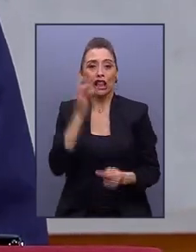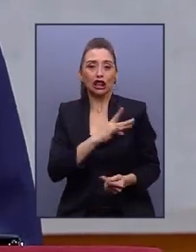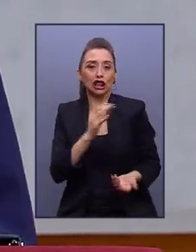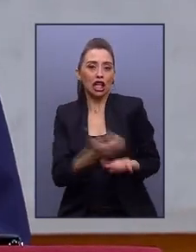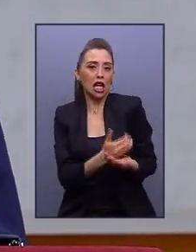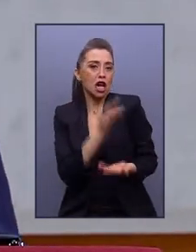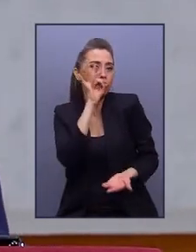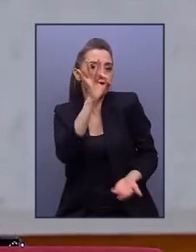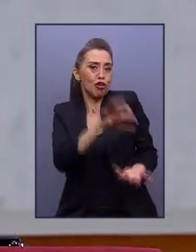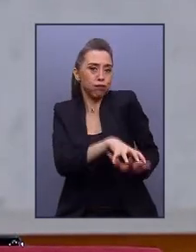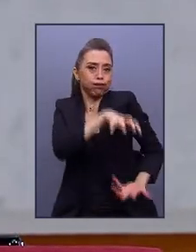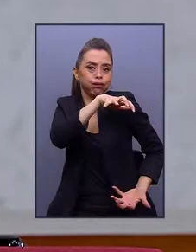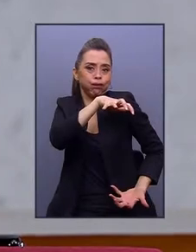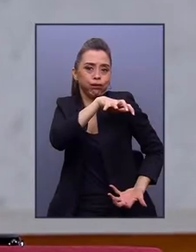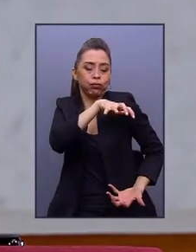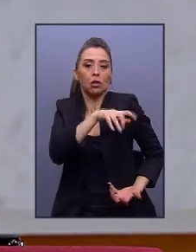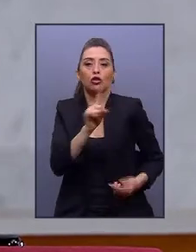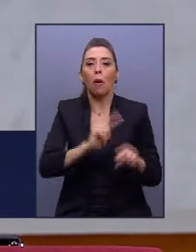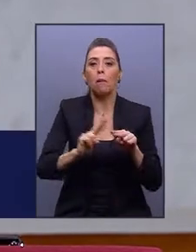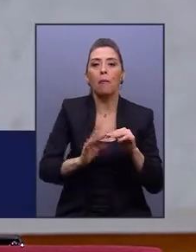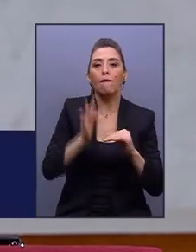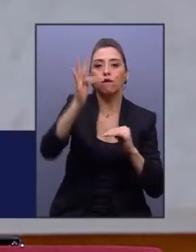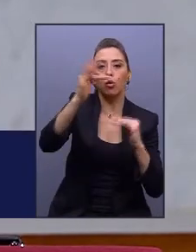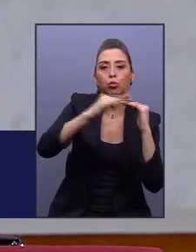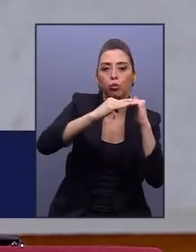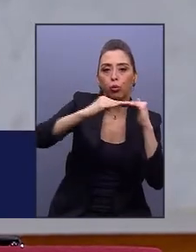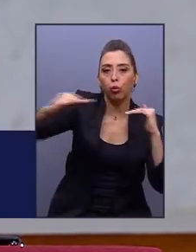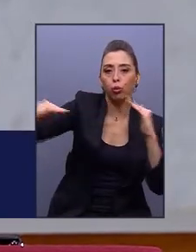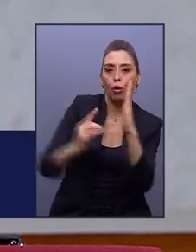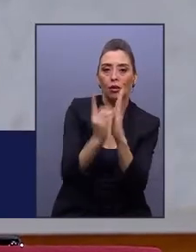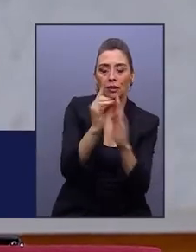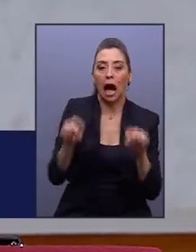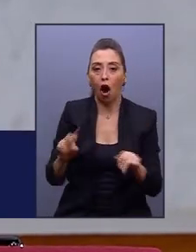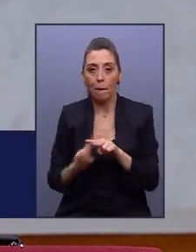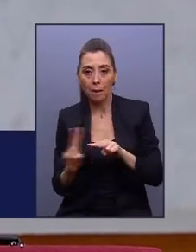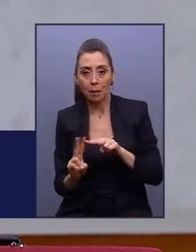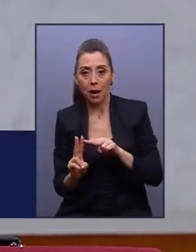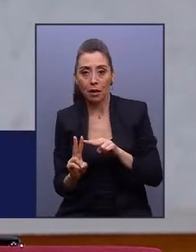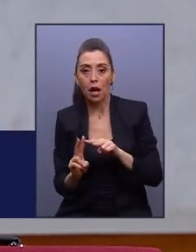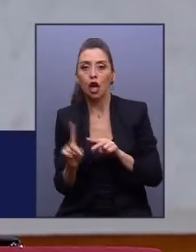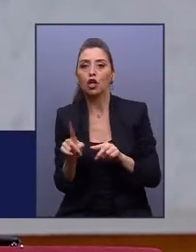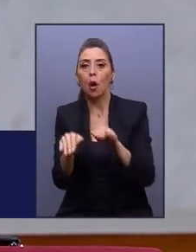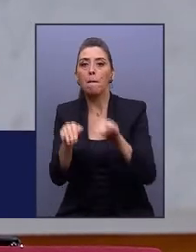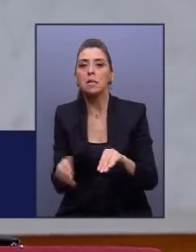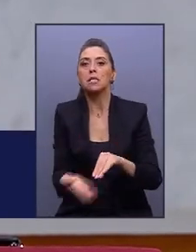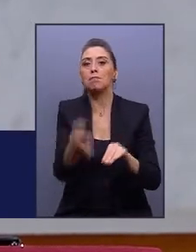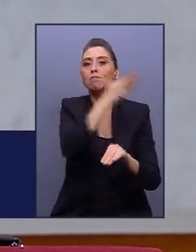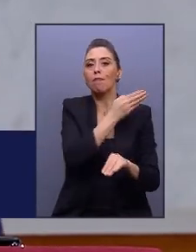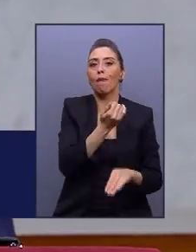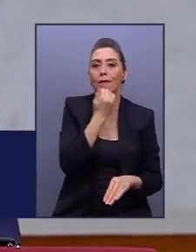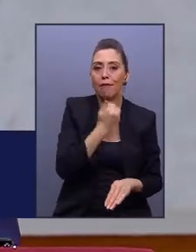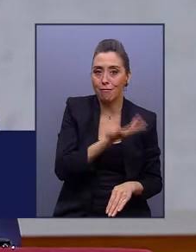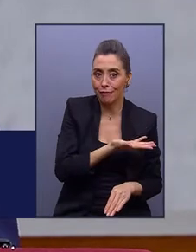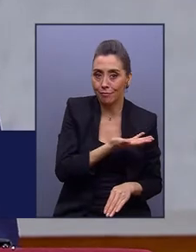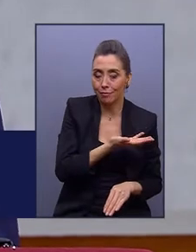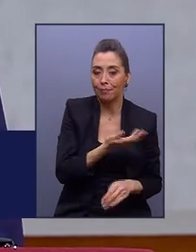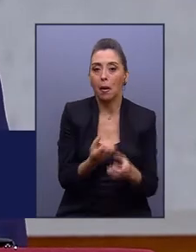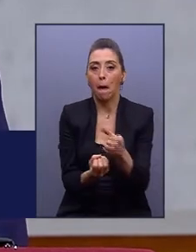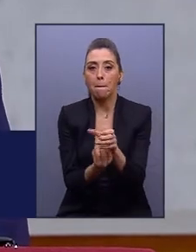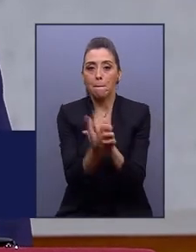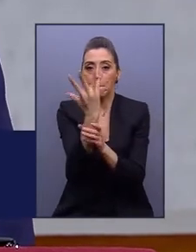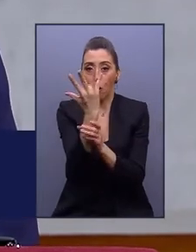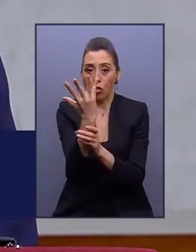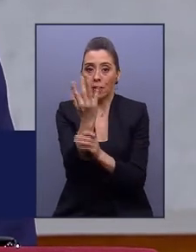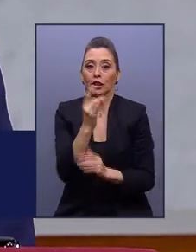Chile no se preparó para un crecimiento sostenido. Ahora nos estamos preparando para que no volvamos a cometer ese error. Para modernizar